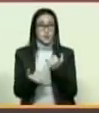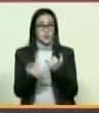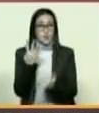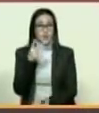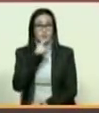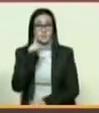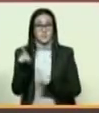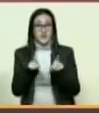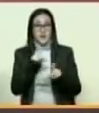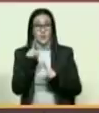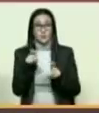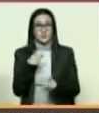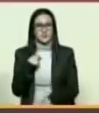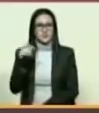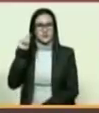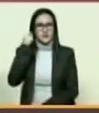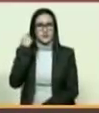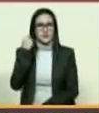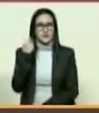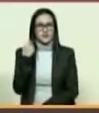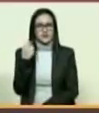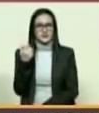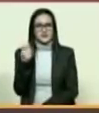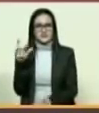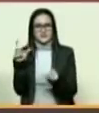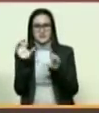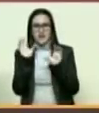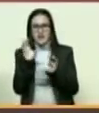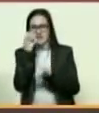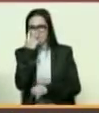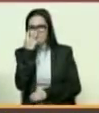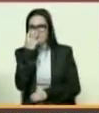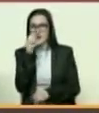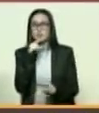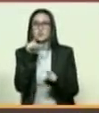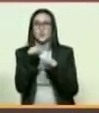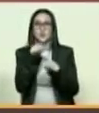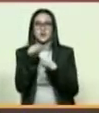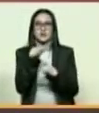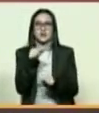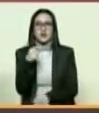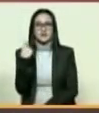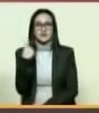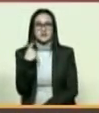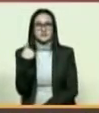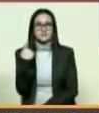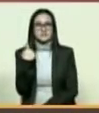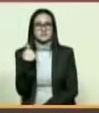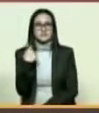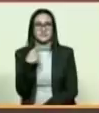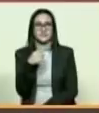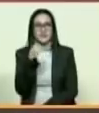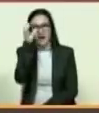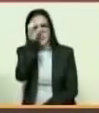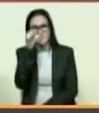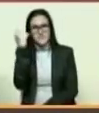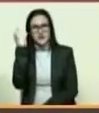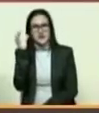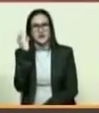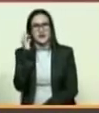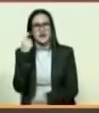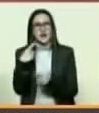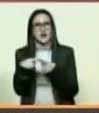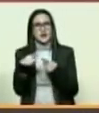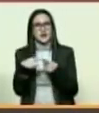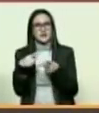me recordé un meme que está por ahí, lo pueden buscar por ahí, un Twitter que sale unas caricaturas, creo que sale el señor Capriles, la señora María Machado,